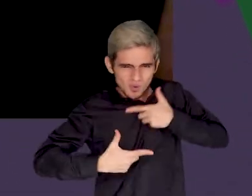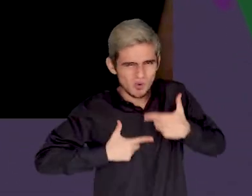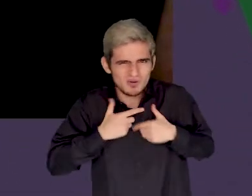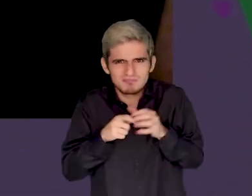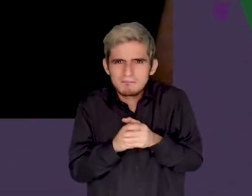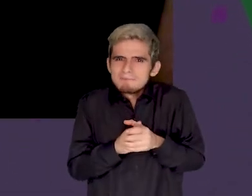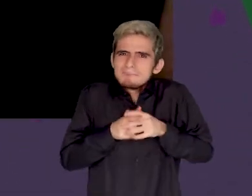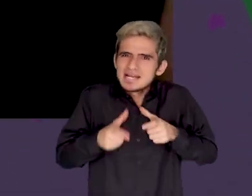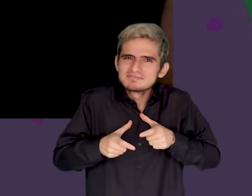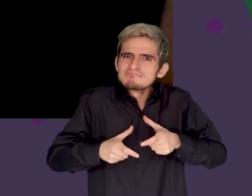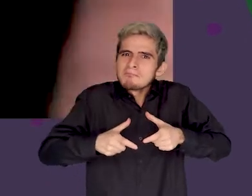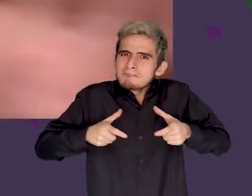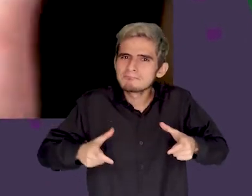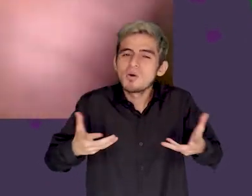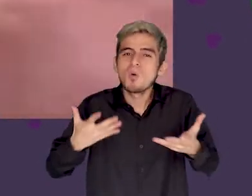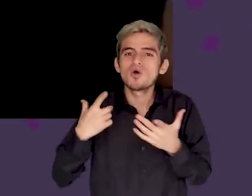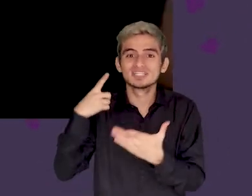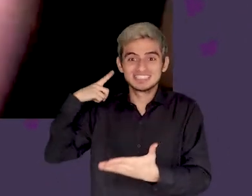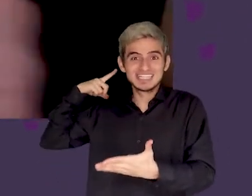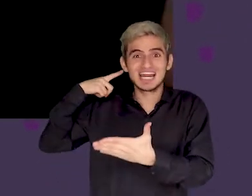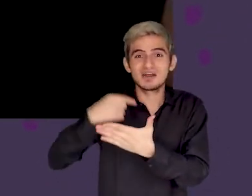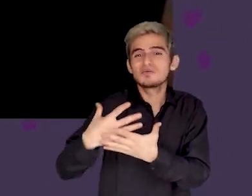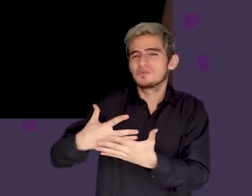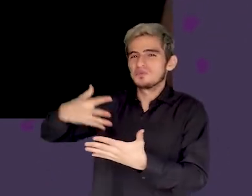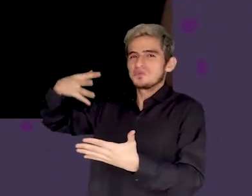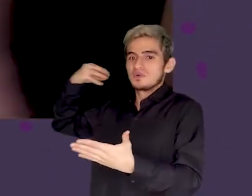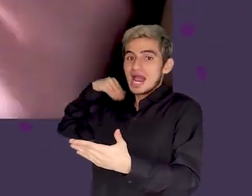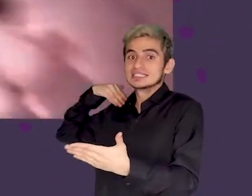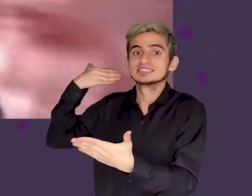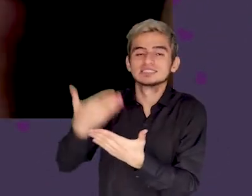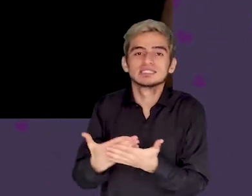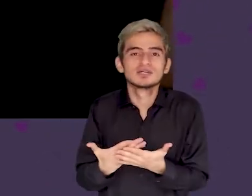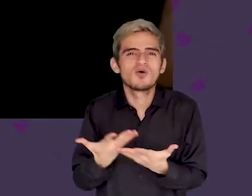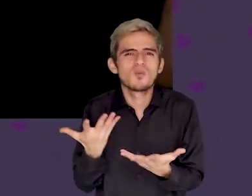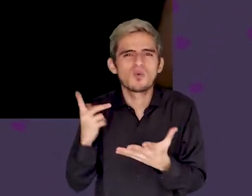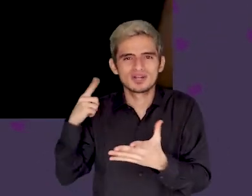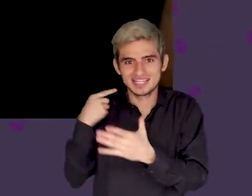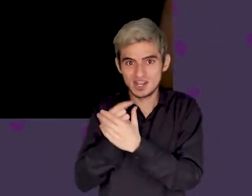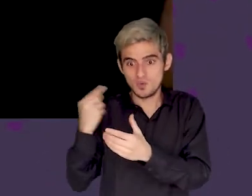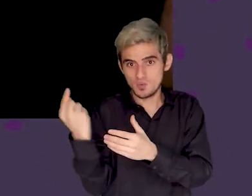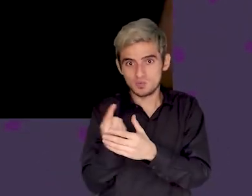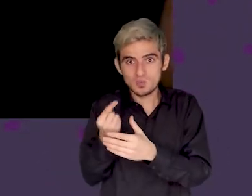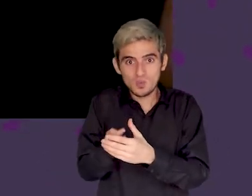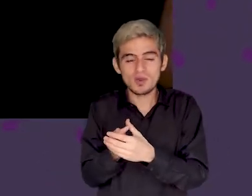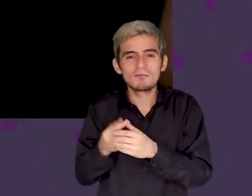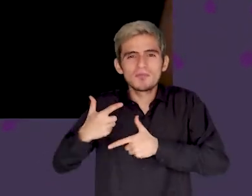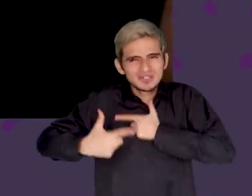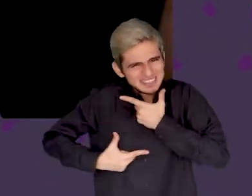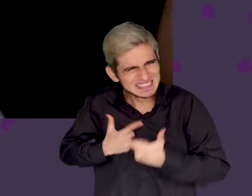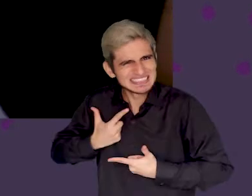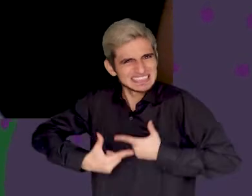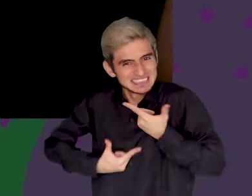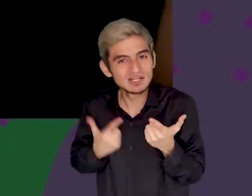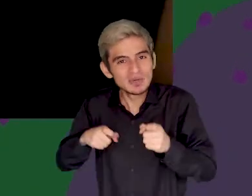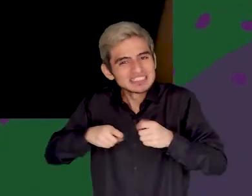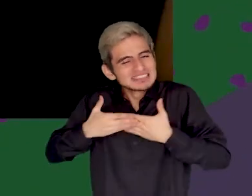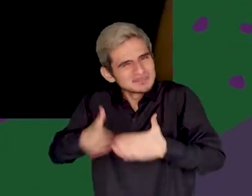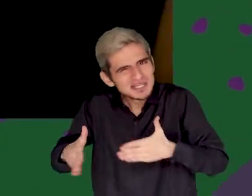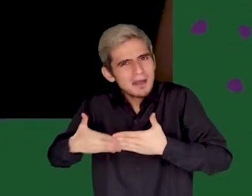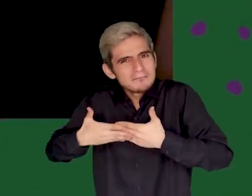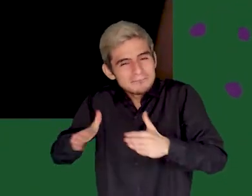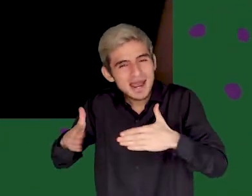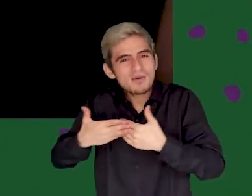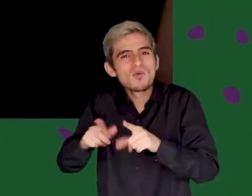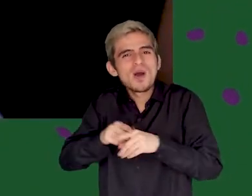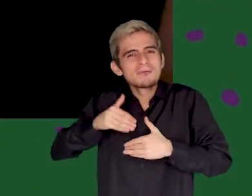lleva siglo y tanto de existencia, y en ese siglo tanto de existencia es el único movimiento social que se ha